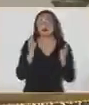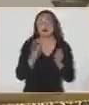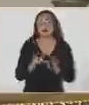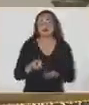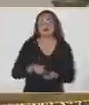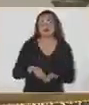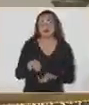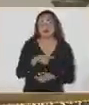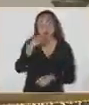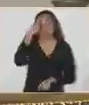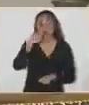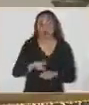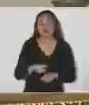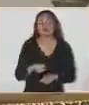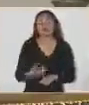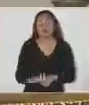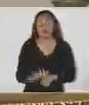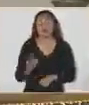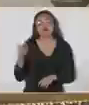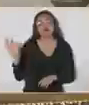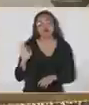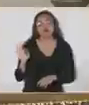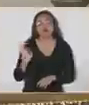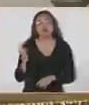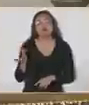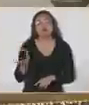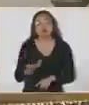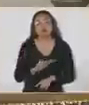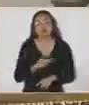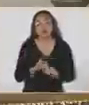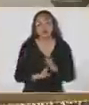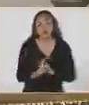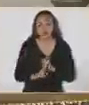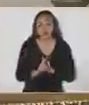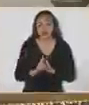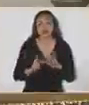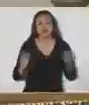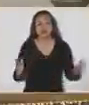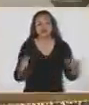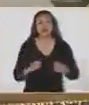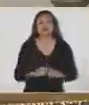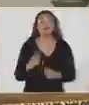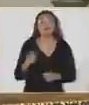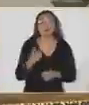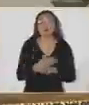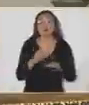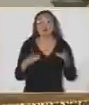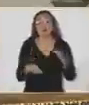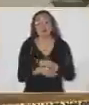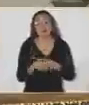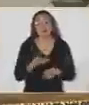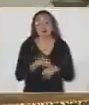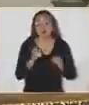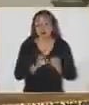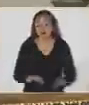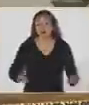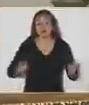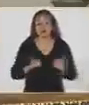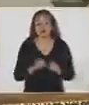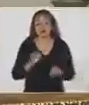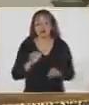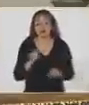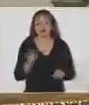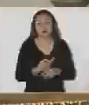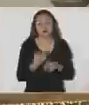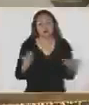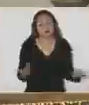presuntamente en las que presuntamente está involucrado. Sí, fue una cosa muy relevante la que